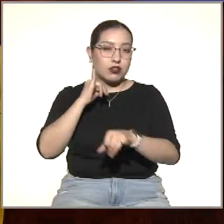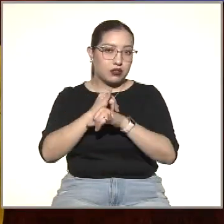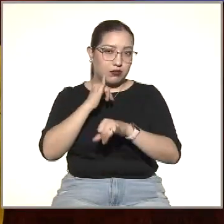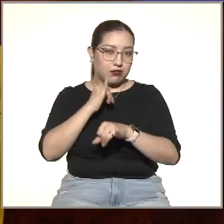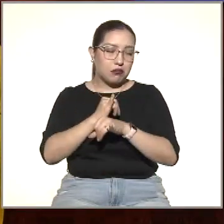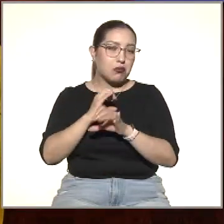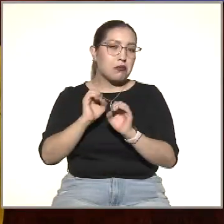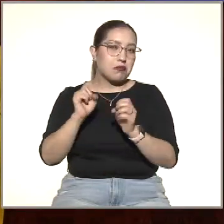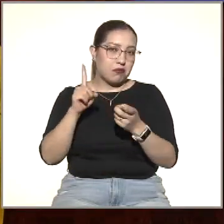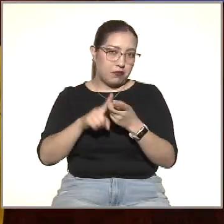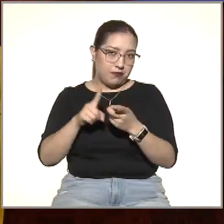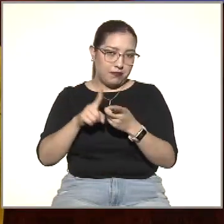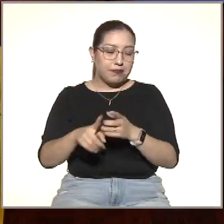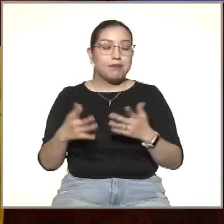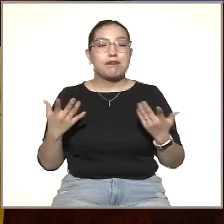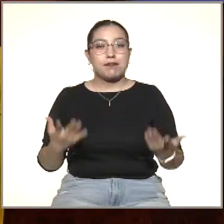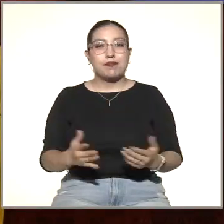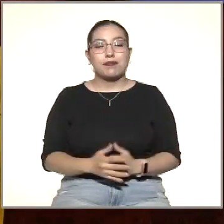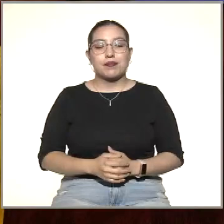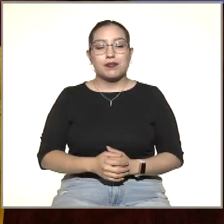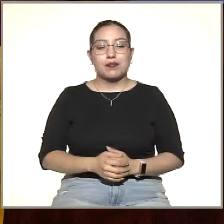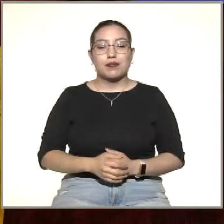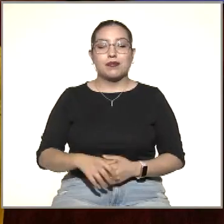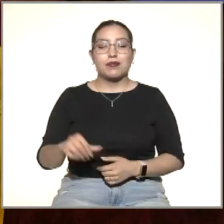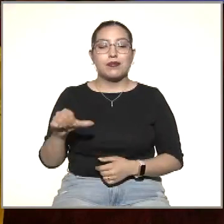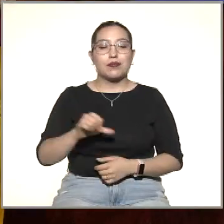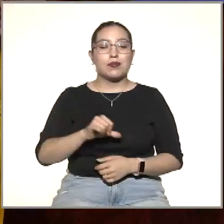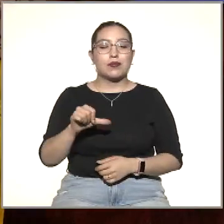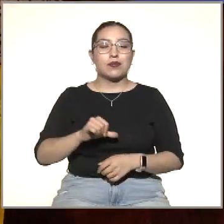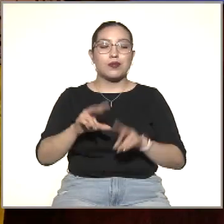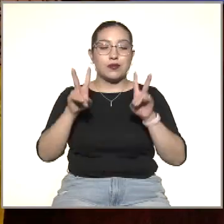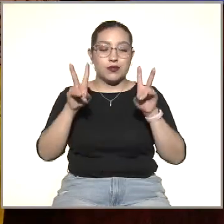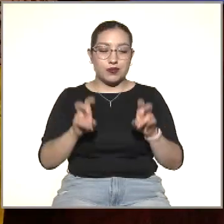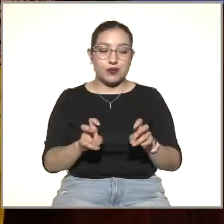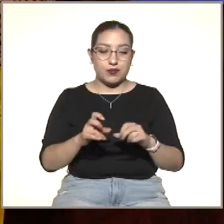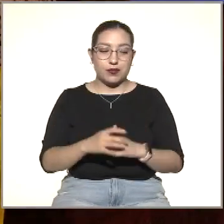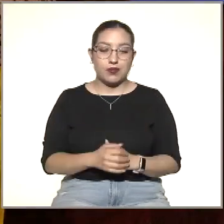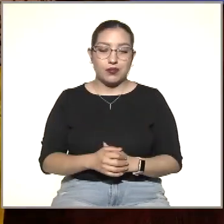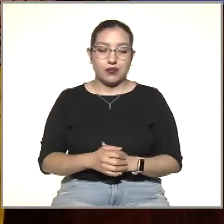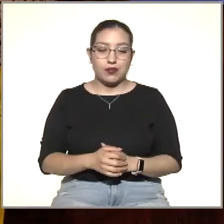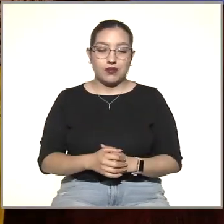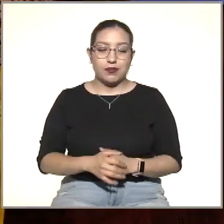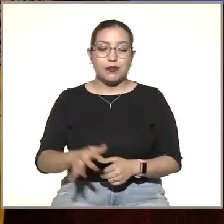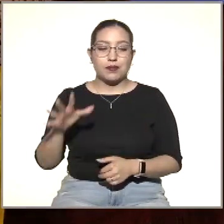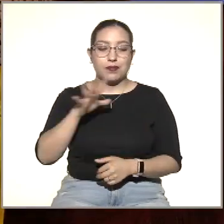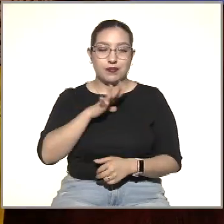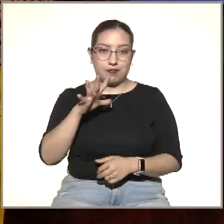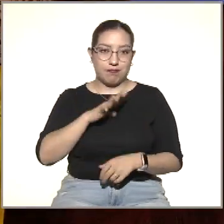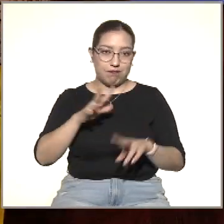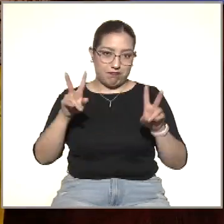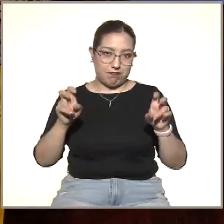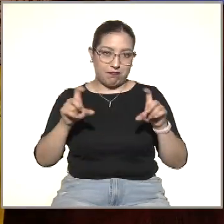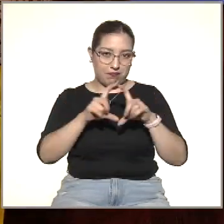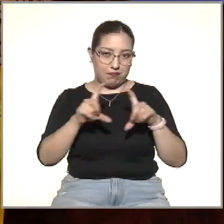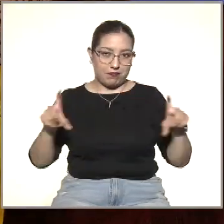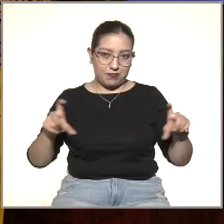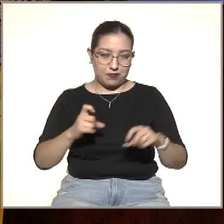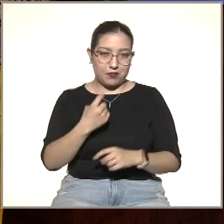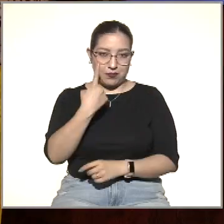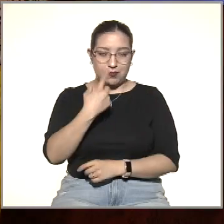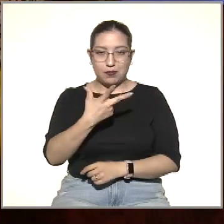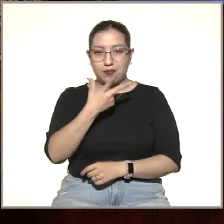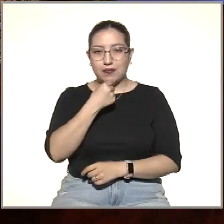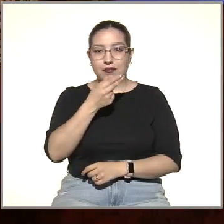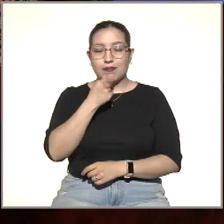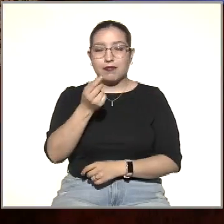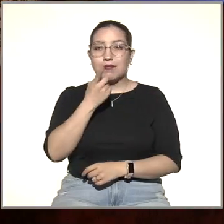el tema del día de hoy, las frases que nos han dejado en redes sociales. Añaum, el usuario a